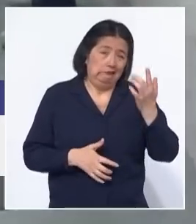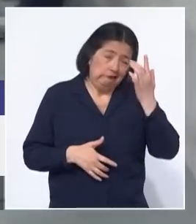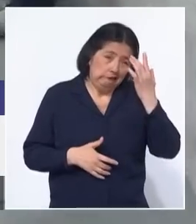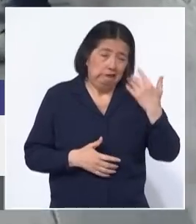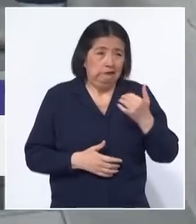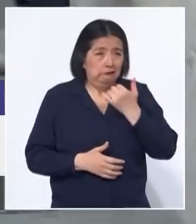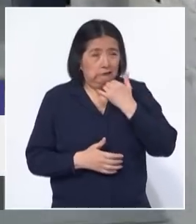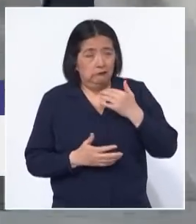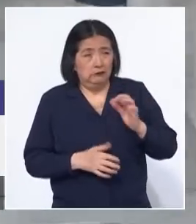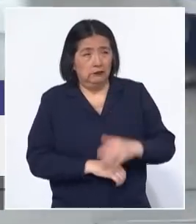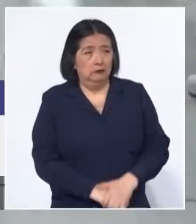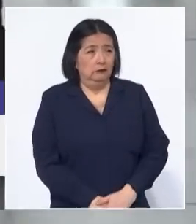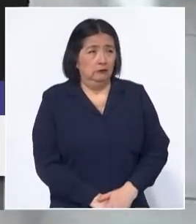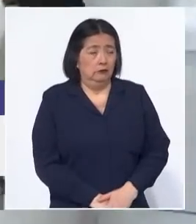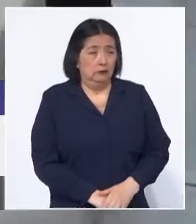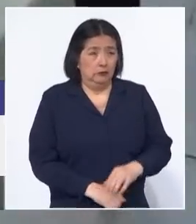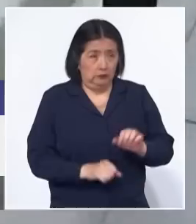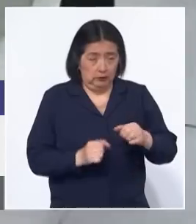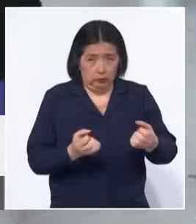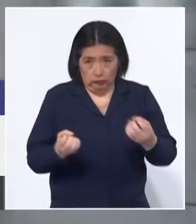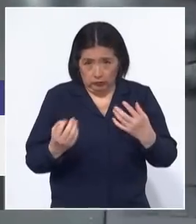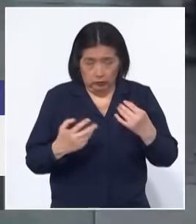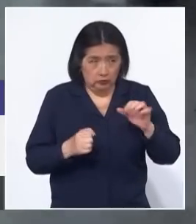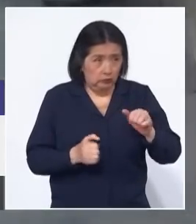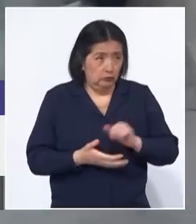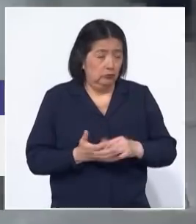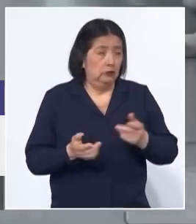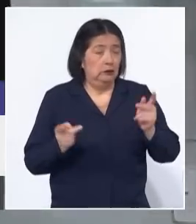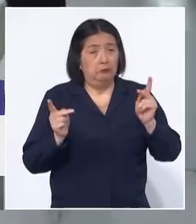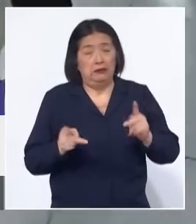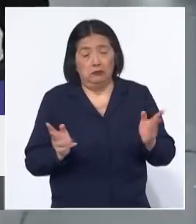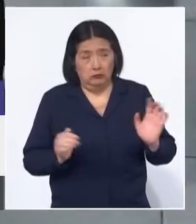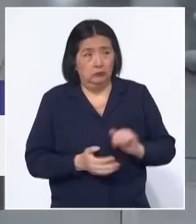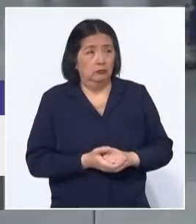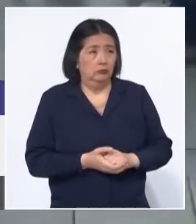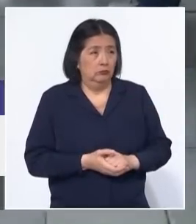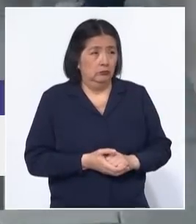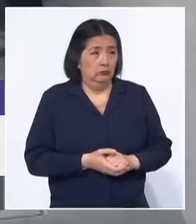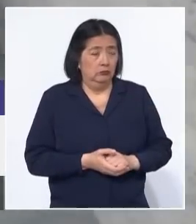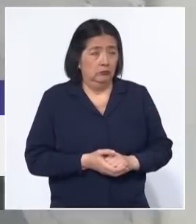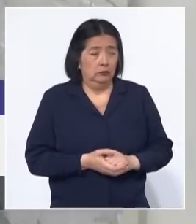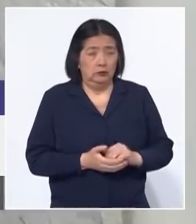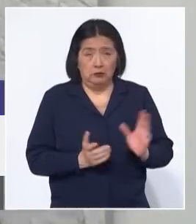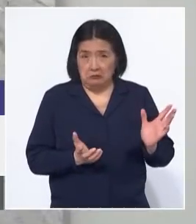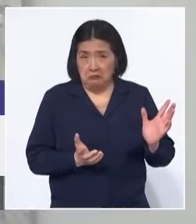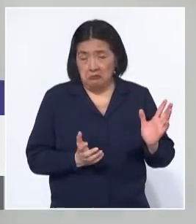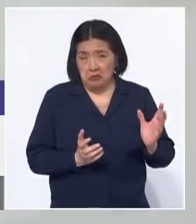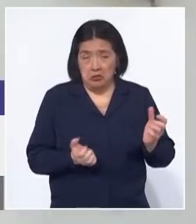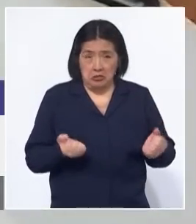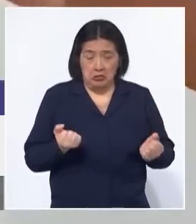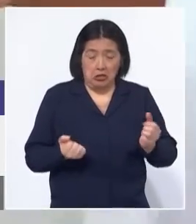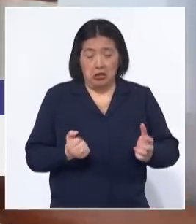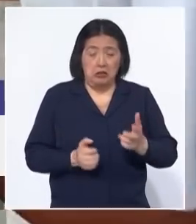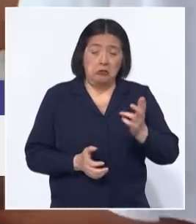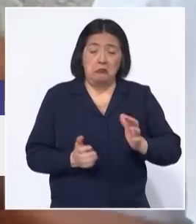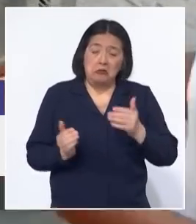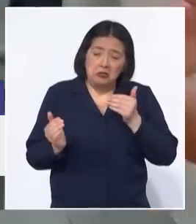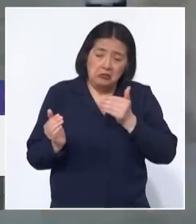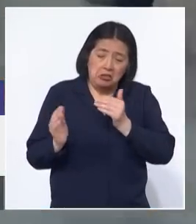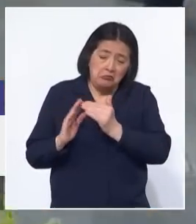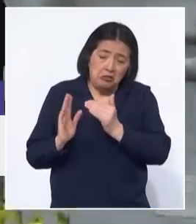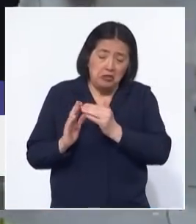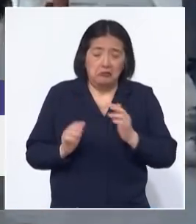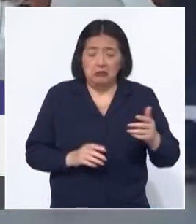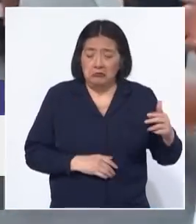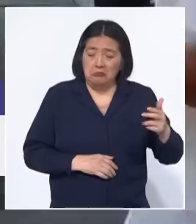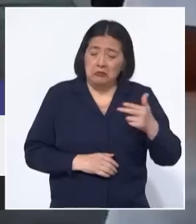toda esta situación. Lo que sí nos informaron cómo habían sido los hechos. Ellos llegaban a su casa ya, proveniente del